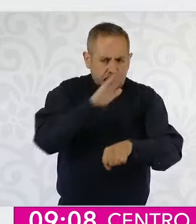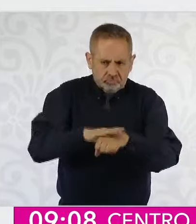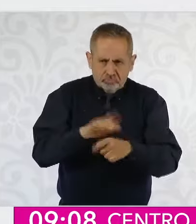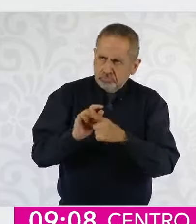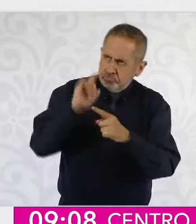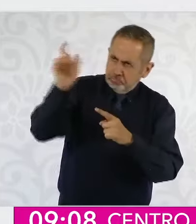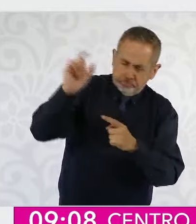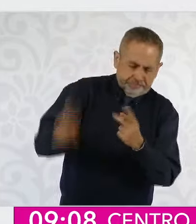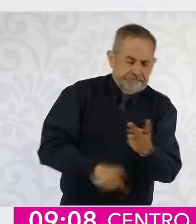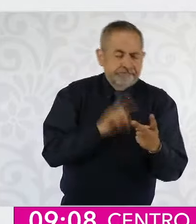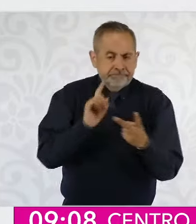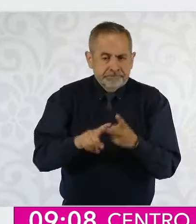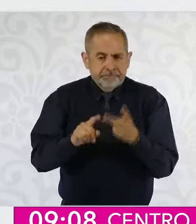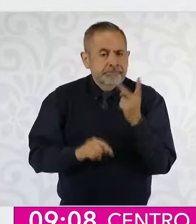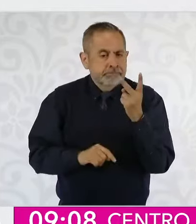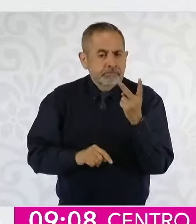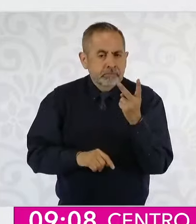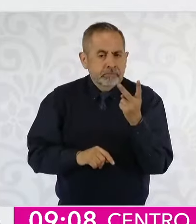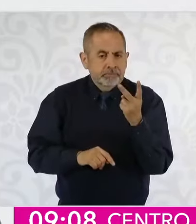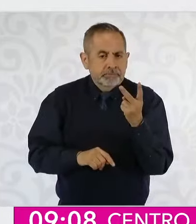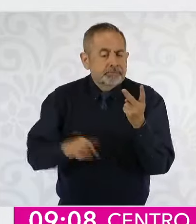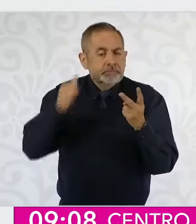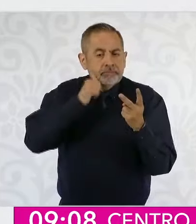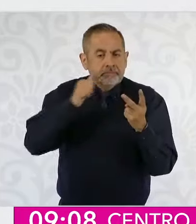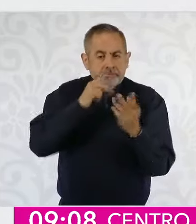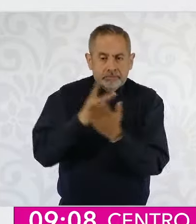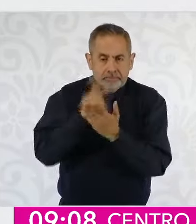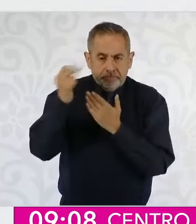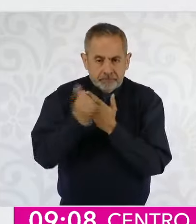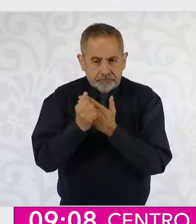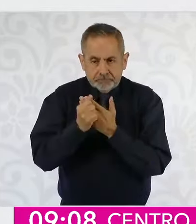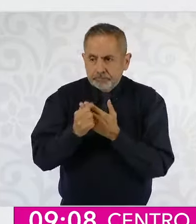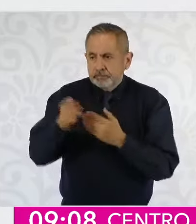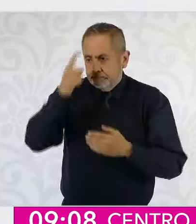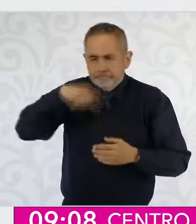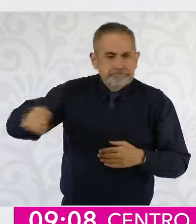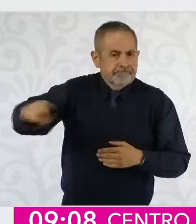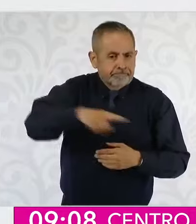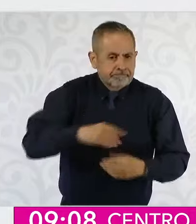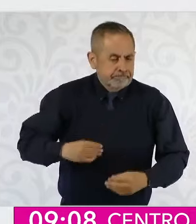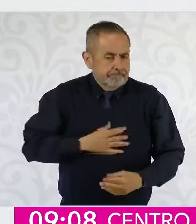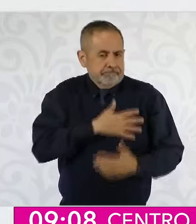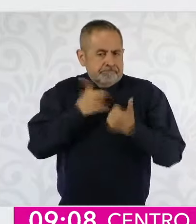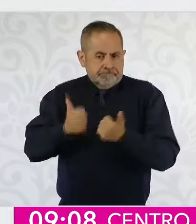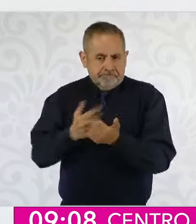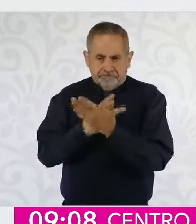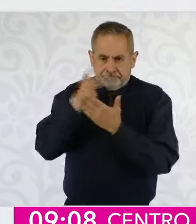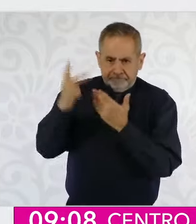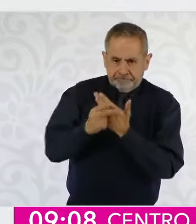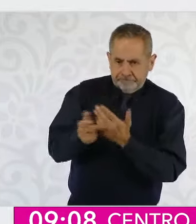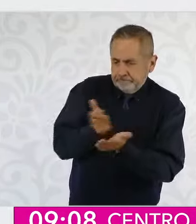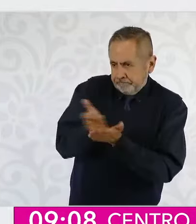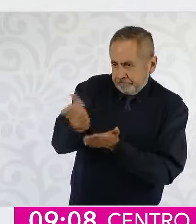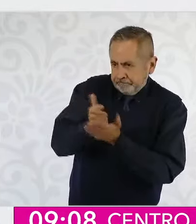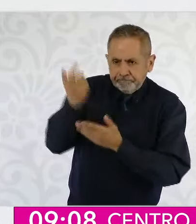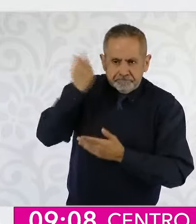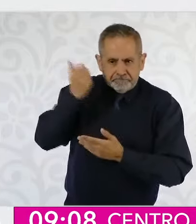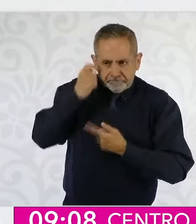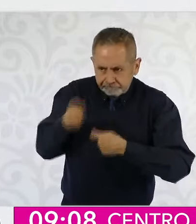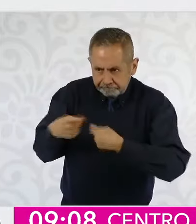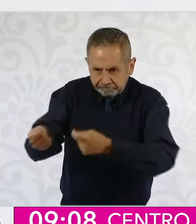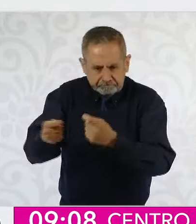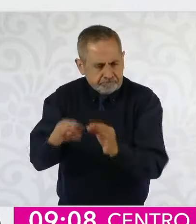ello. Dos, todos los programas de bienestar están garantizados y eso permite